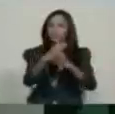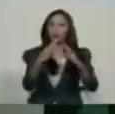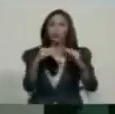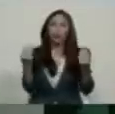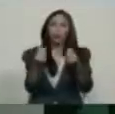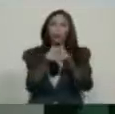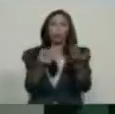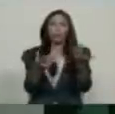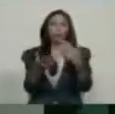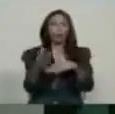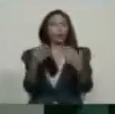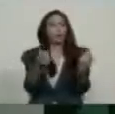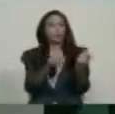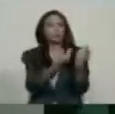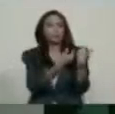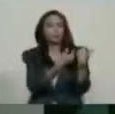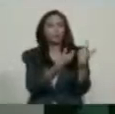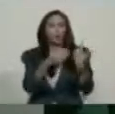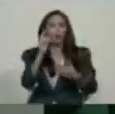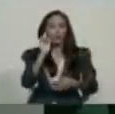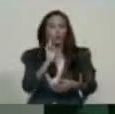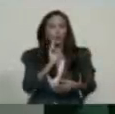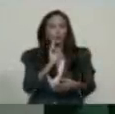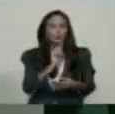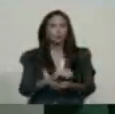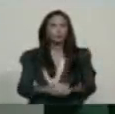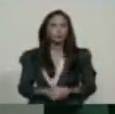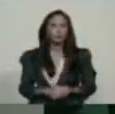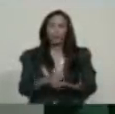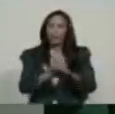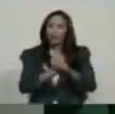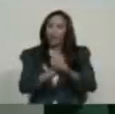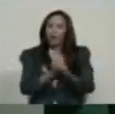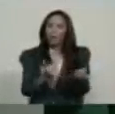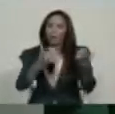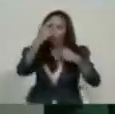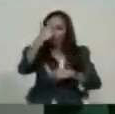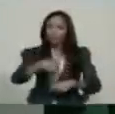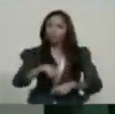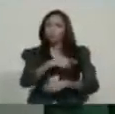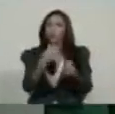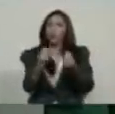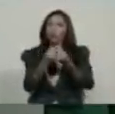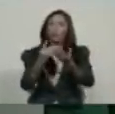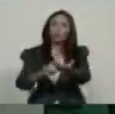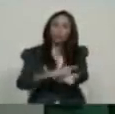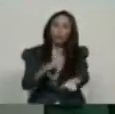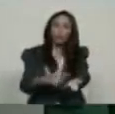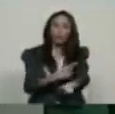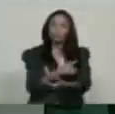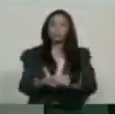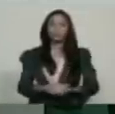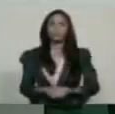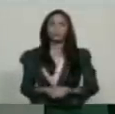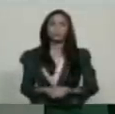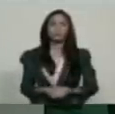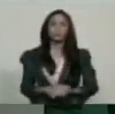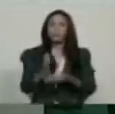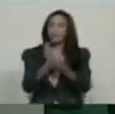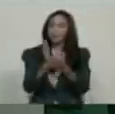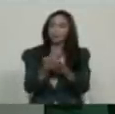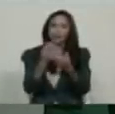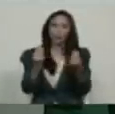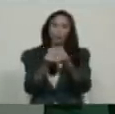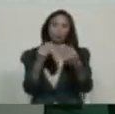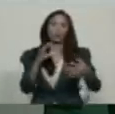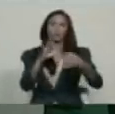bolivariana con Venezuela. La hermandad con nosotros, sus hermanos. Valga la expresión. Siempre hermanos del